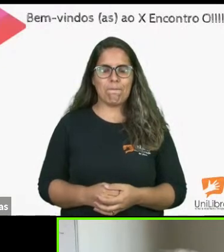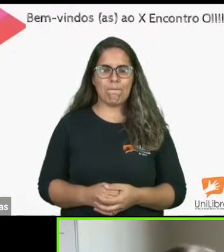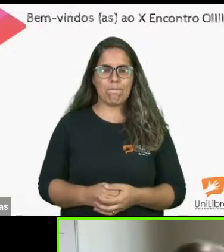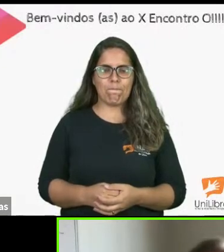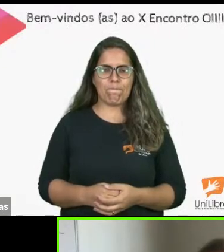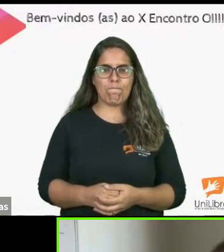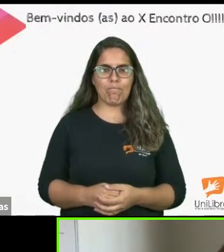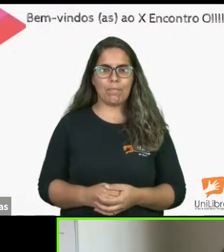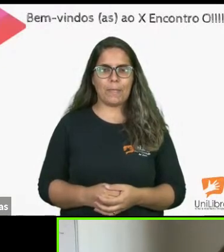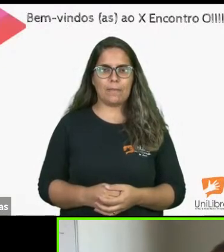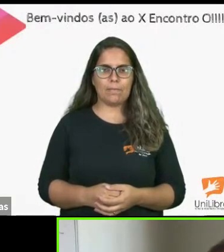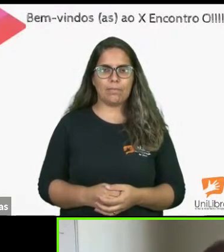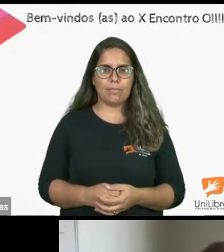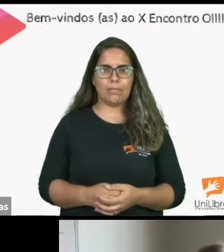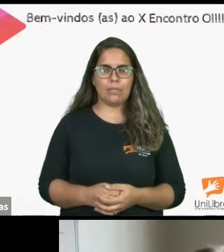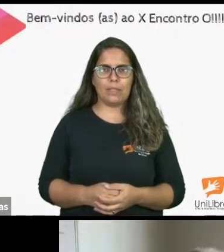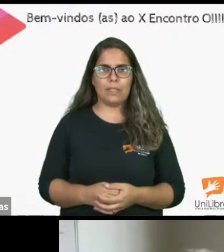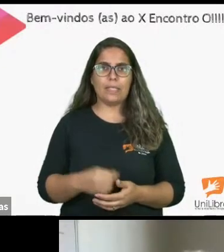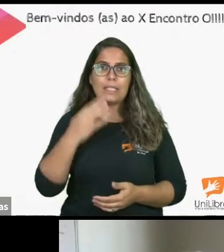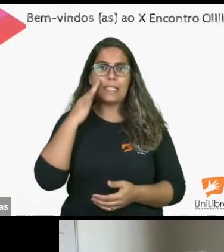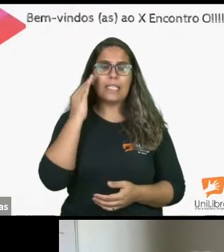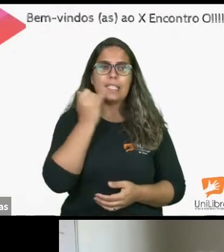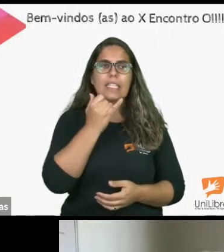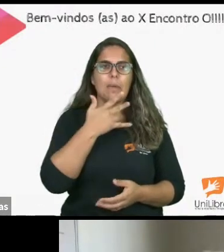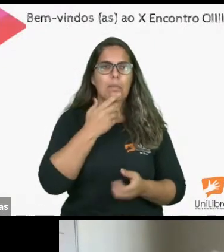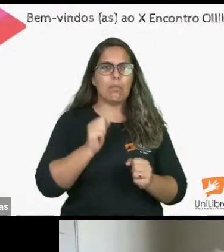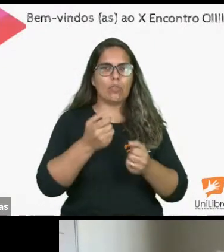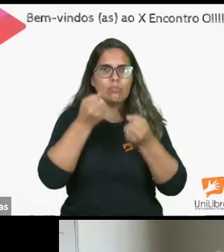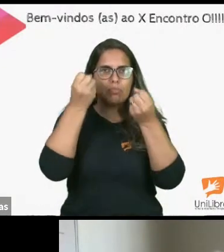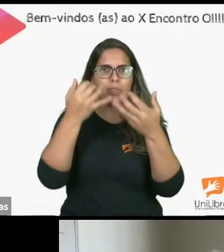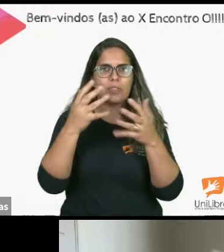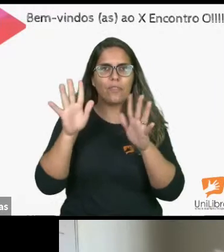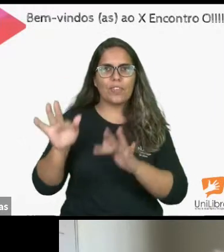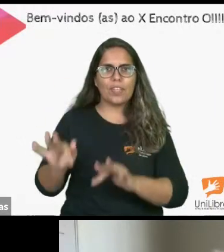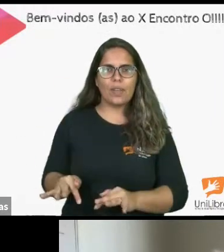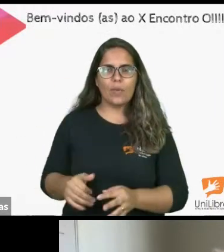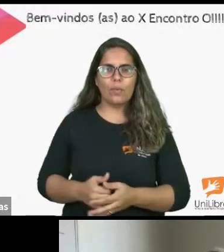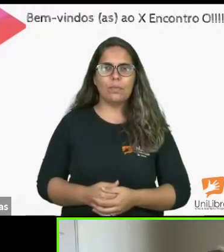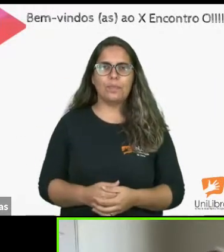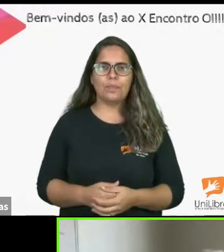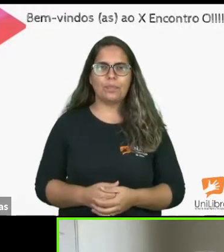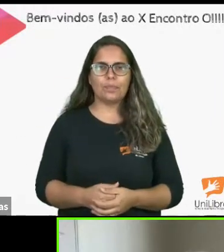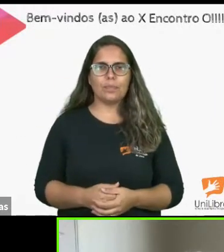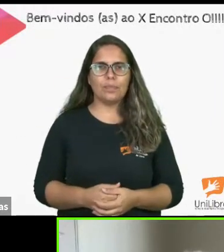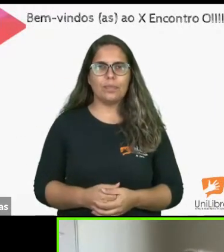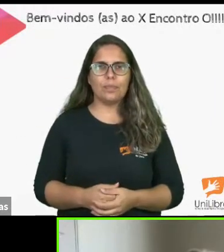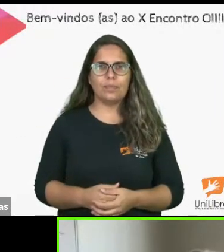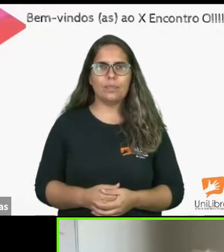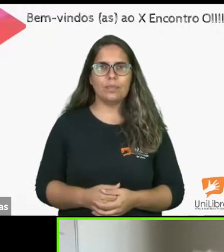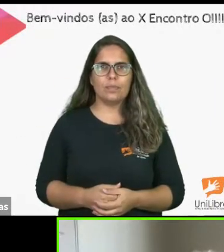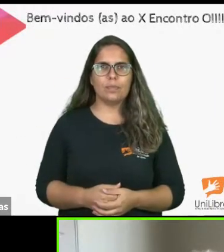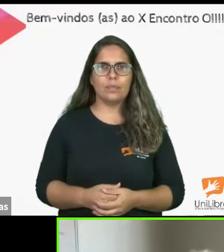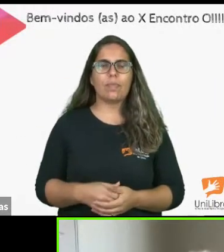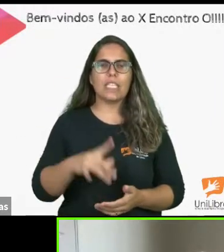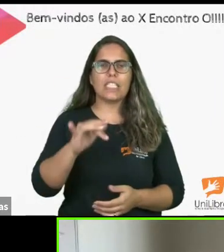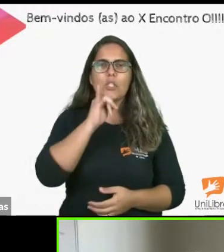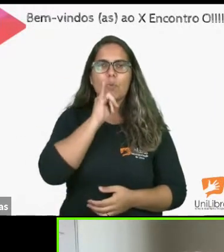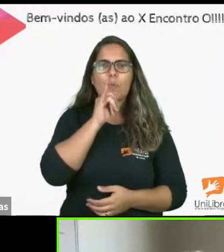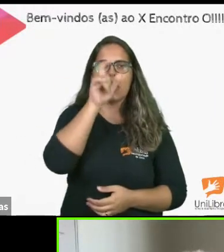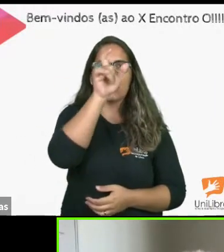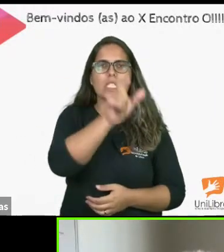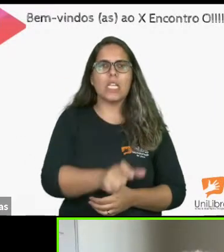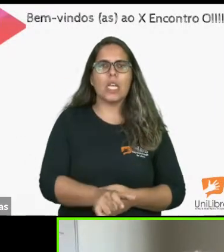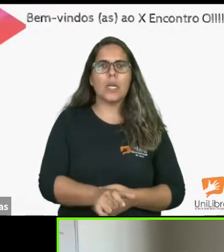Ya. Palabras finales. Claro, sí. Quisiera dar un ejemplo de lo que